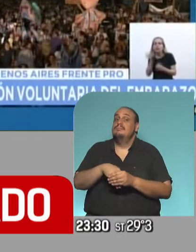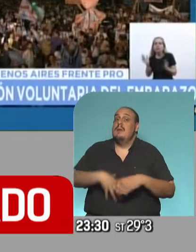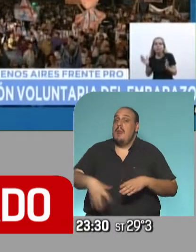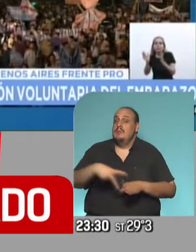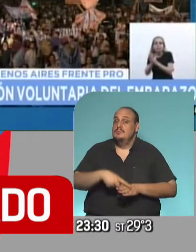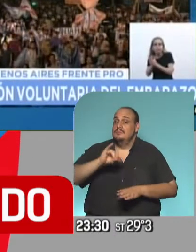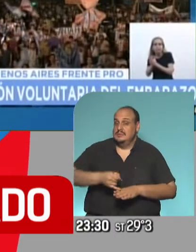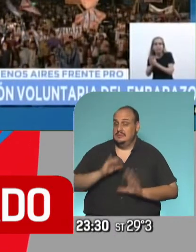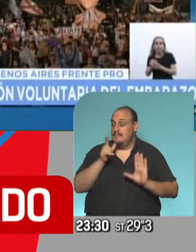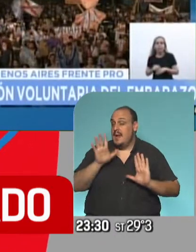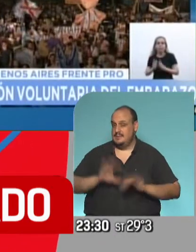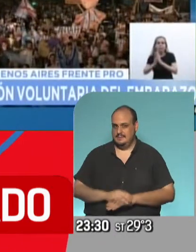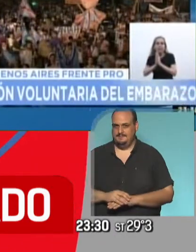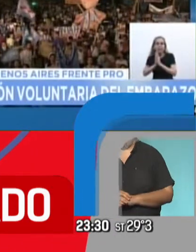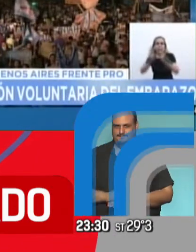del embarazo.